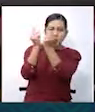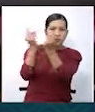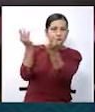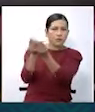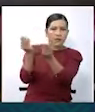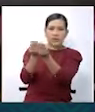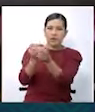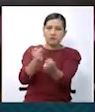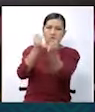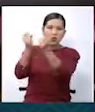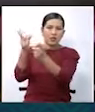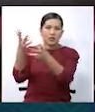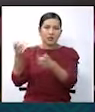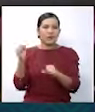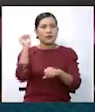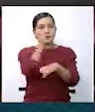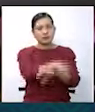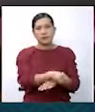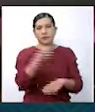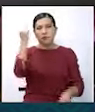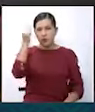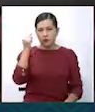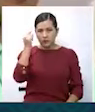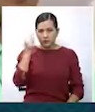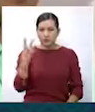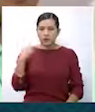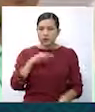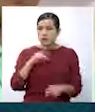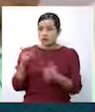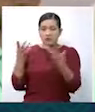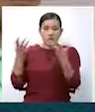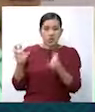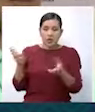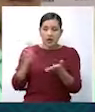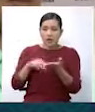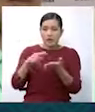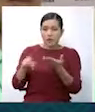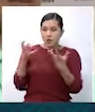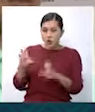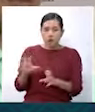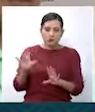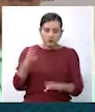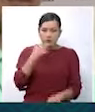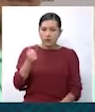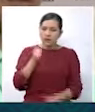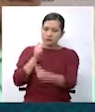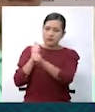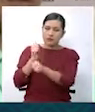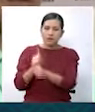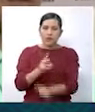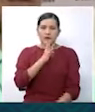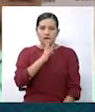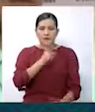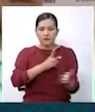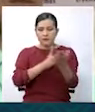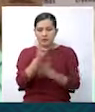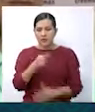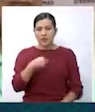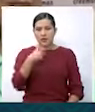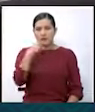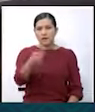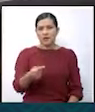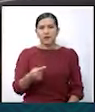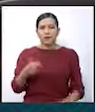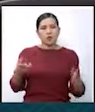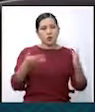nuestro gobierno. No dudamos de eso. Y ellos tienen todo el derecho de no aprobar, pero también que se lo digan, pues, a quién obedecen, a qué van a hacer o están en